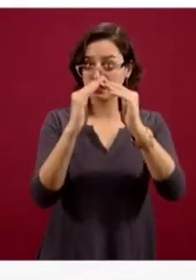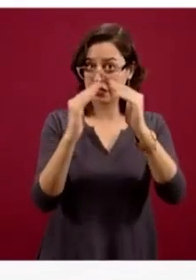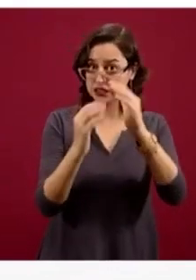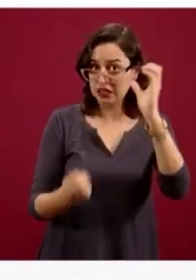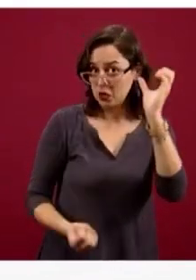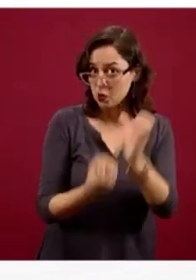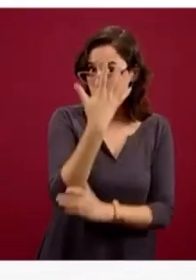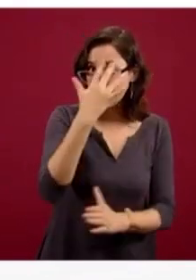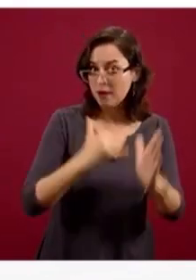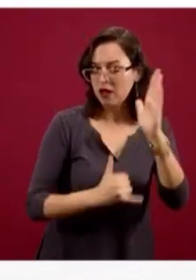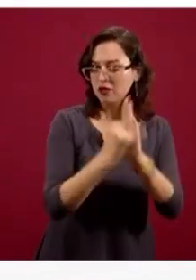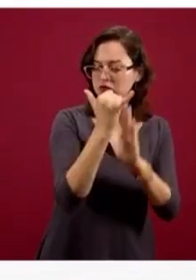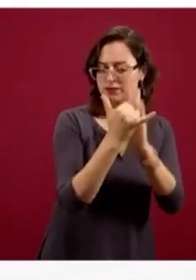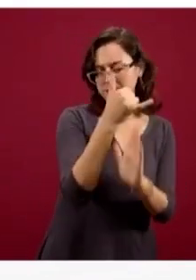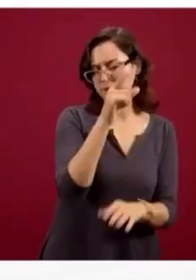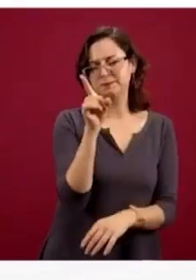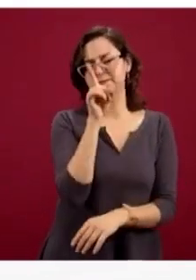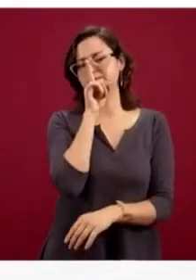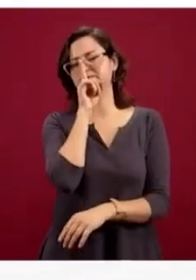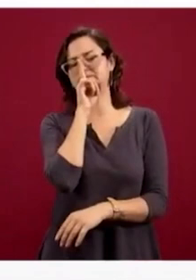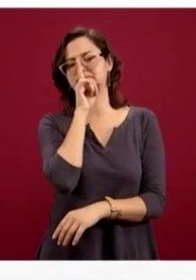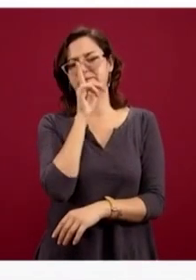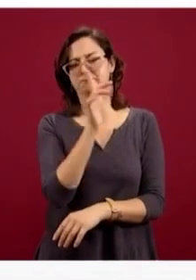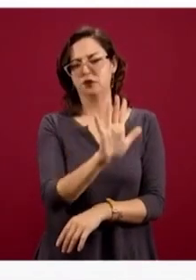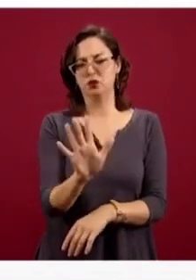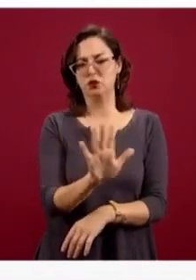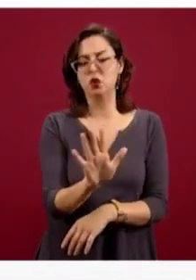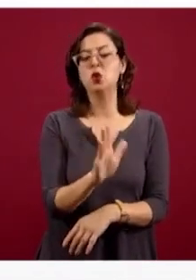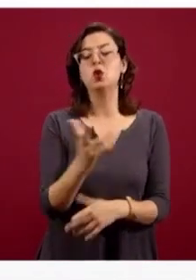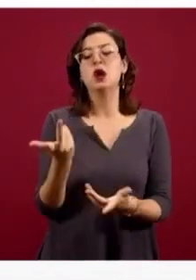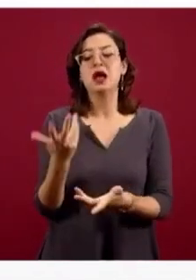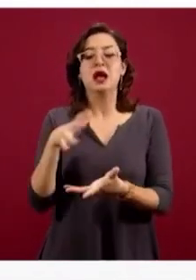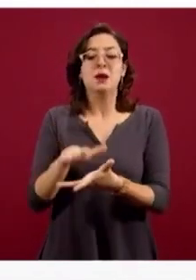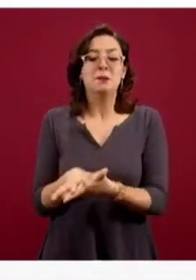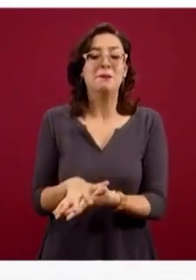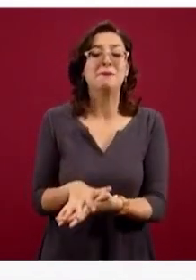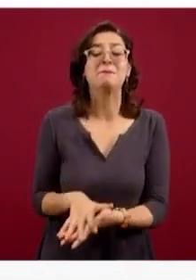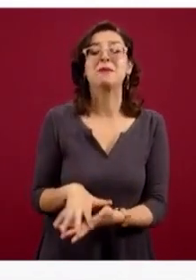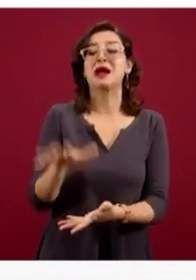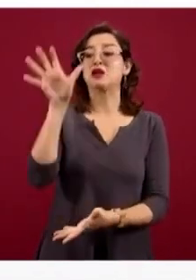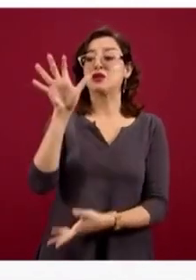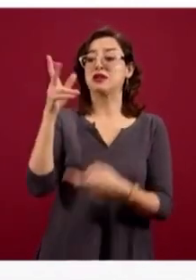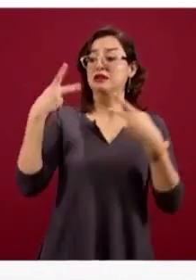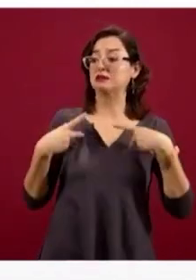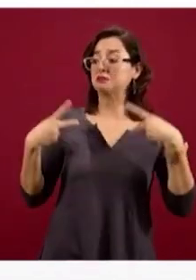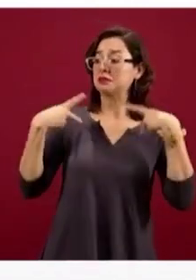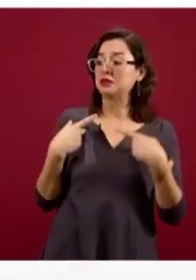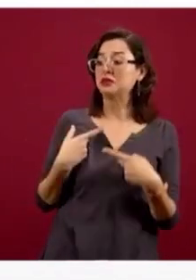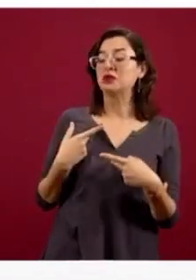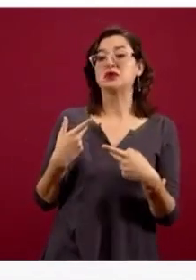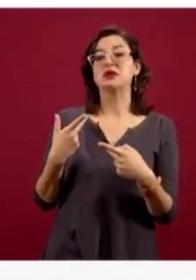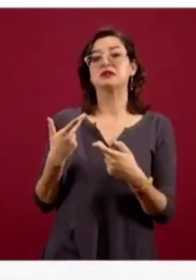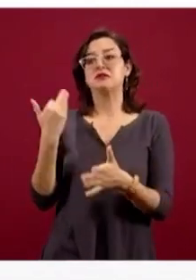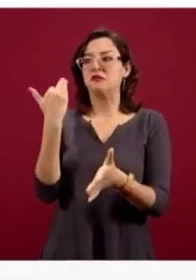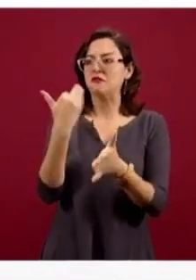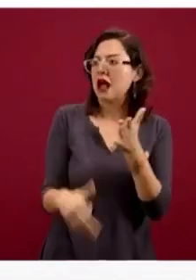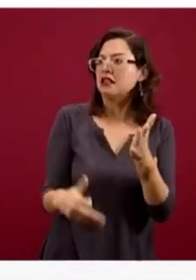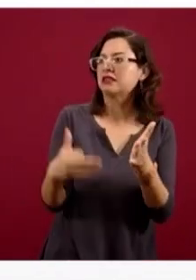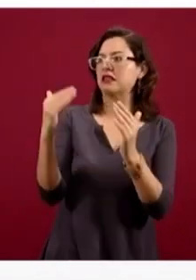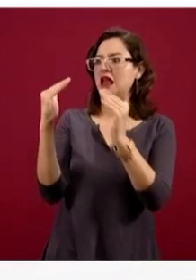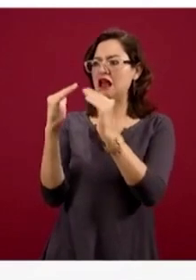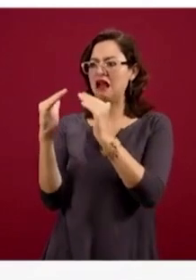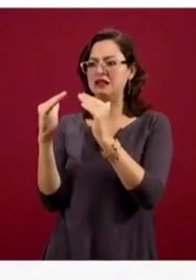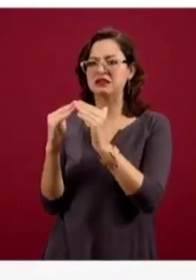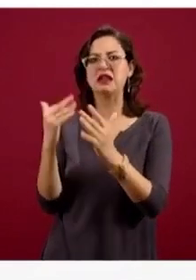importante poner sobre la mesa la gran mayoría de digamos las necesidades habitacionales en estos momentos que nos